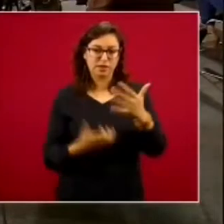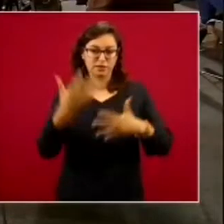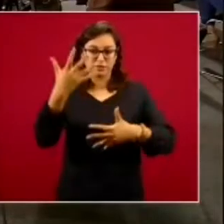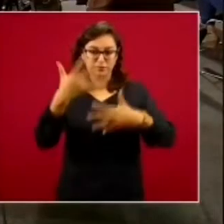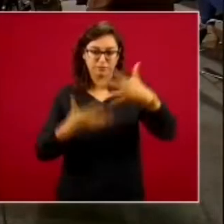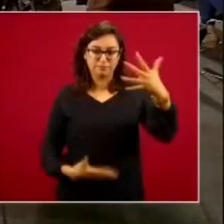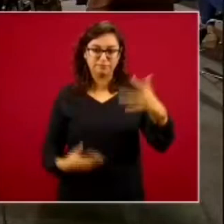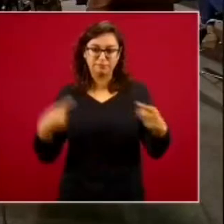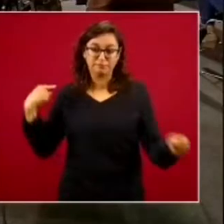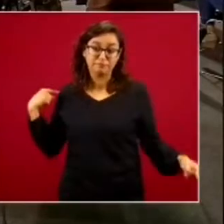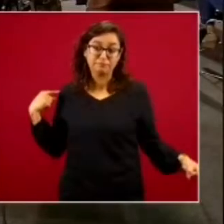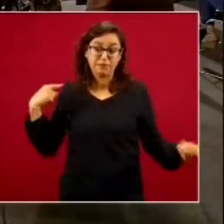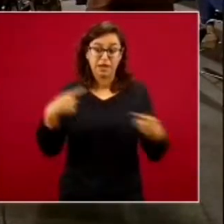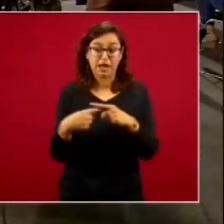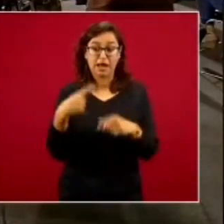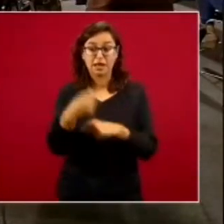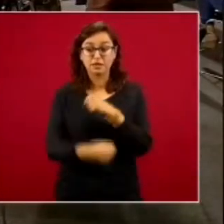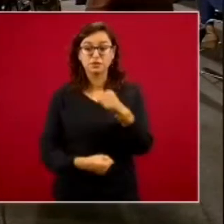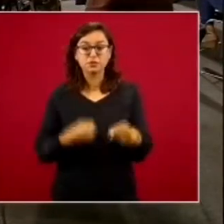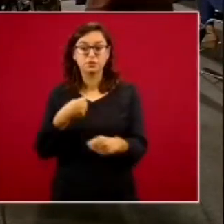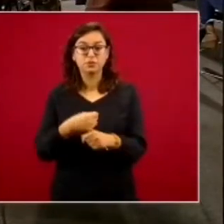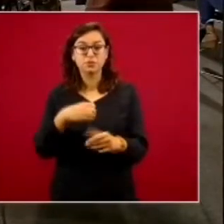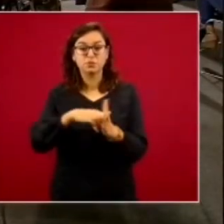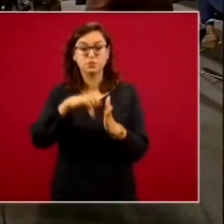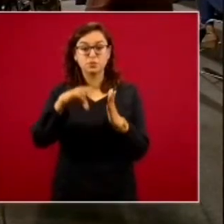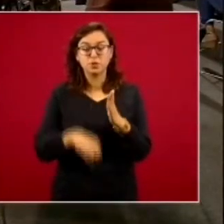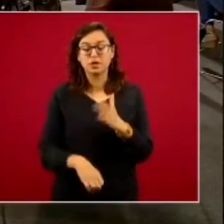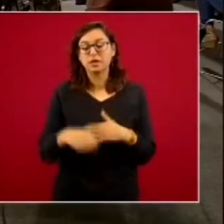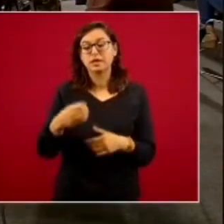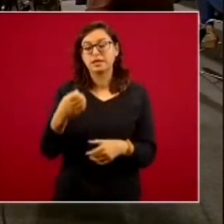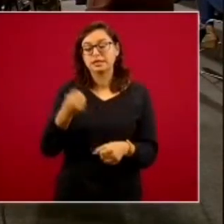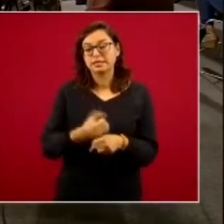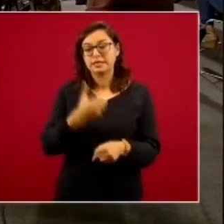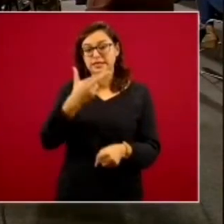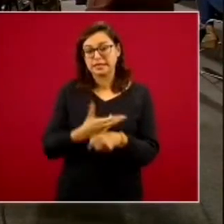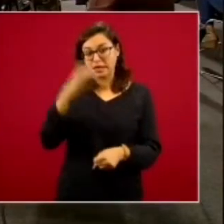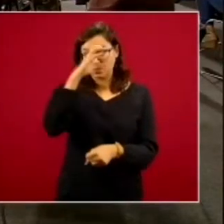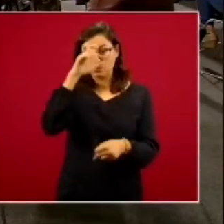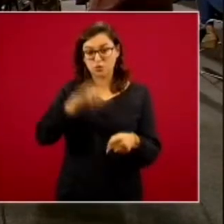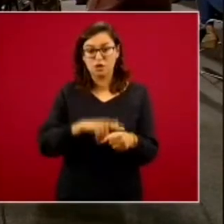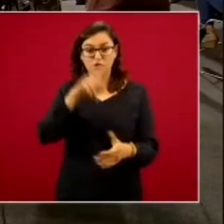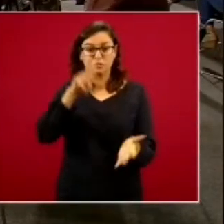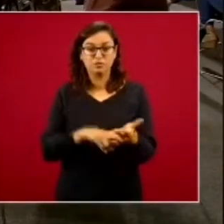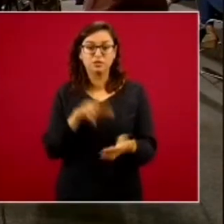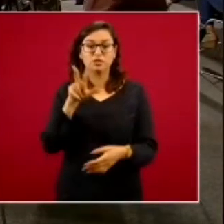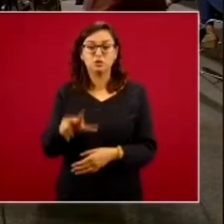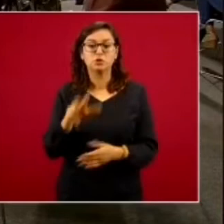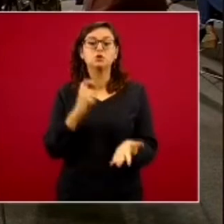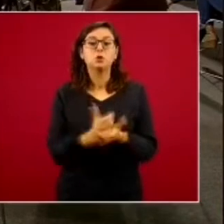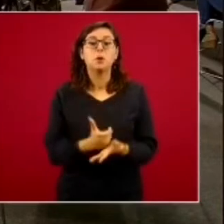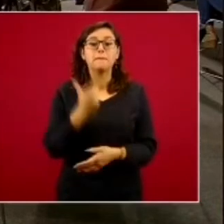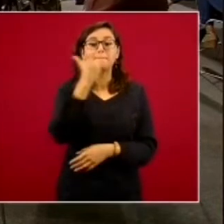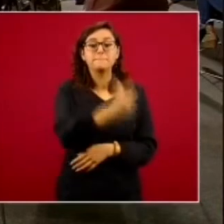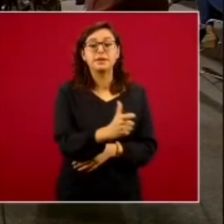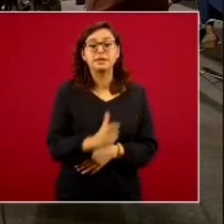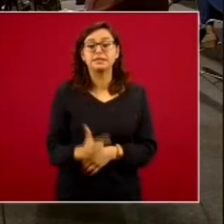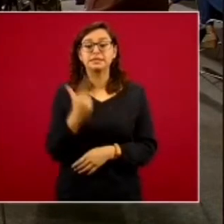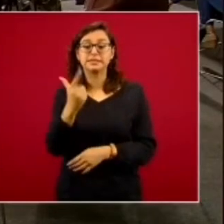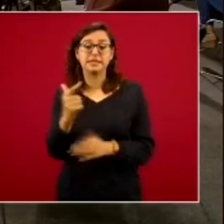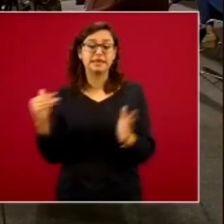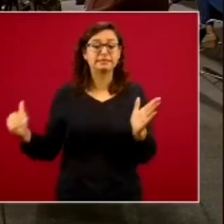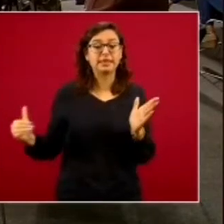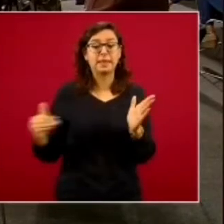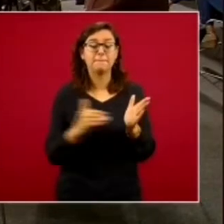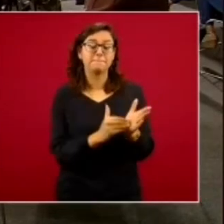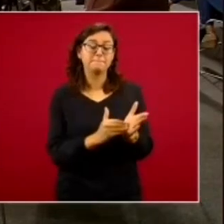solo es de los últimos años. Por ejemplo, la Secretaría de Cultura en el 2018 contrató 7,000